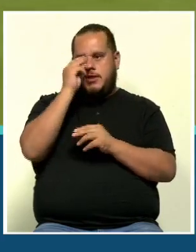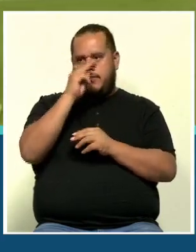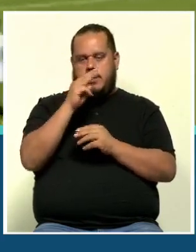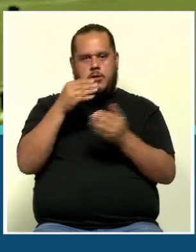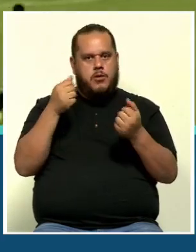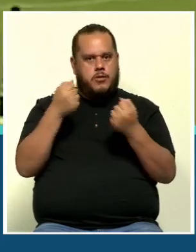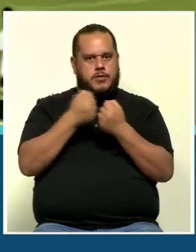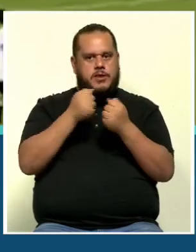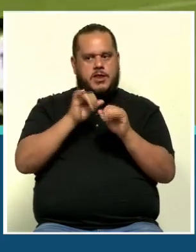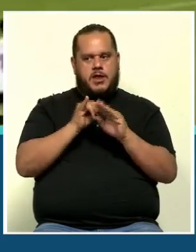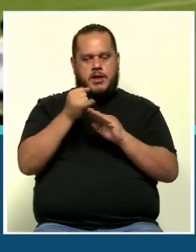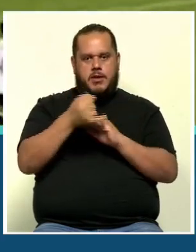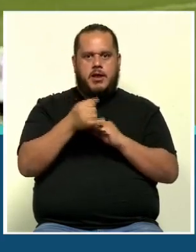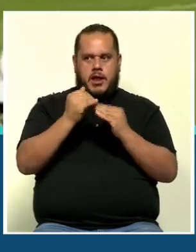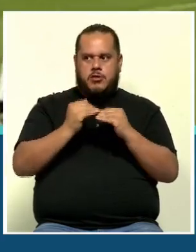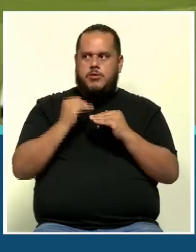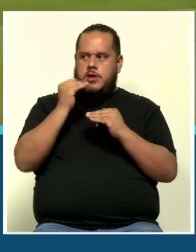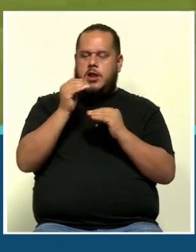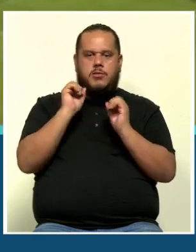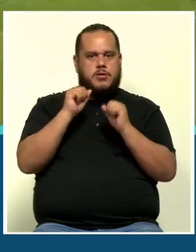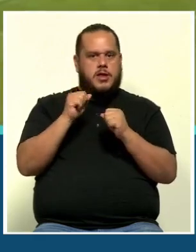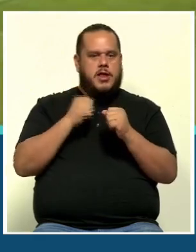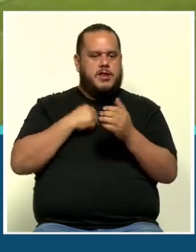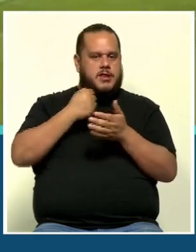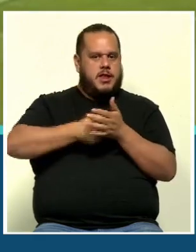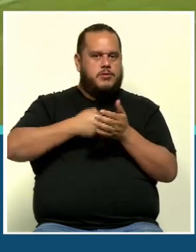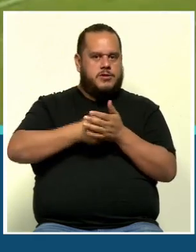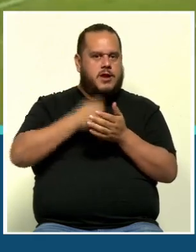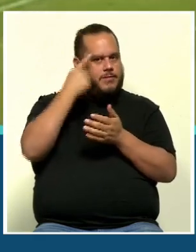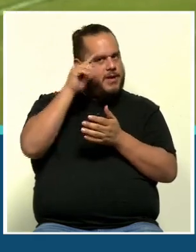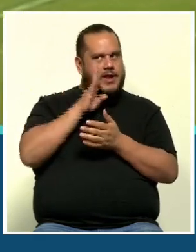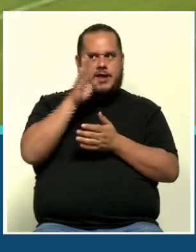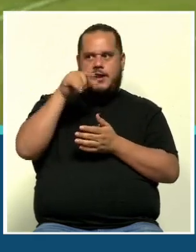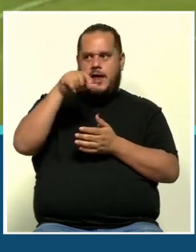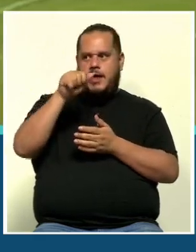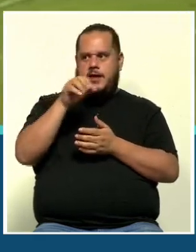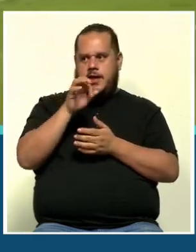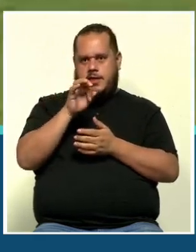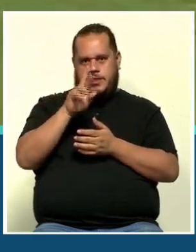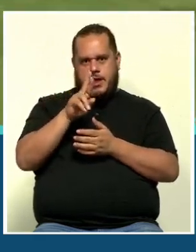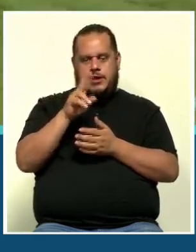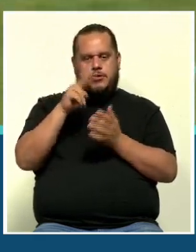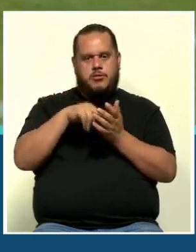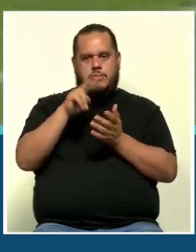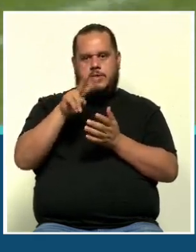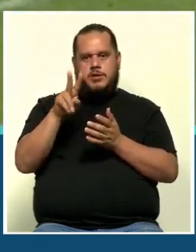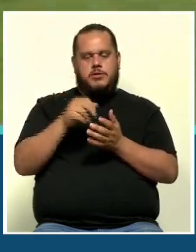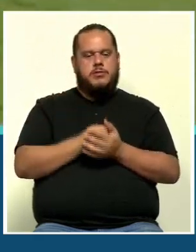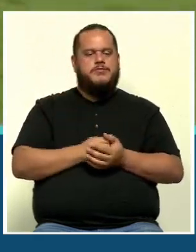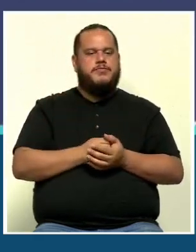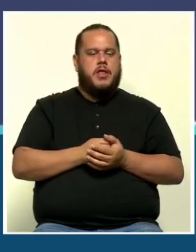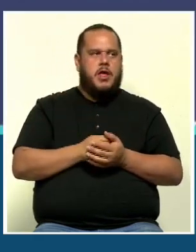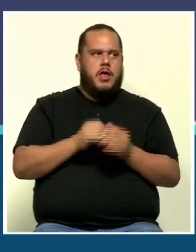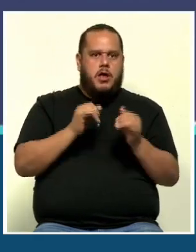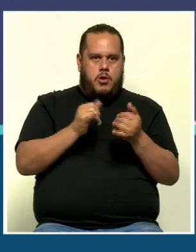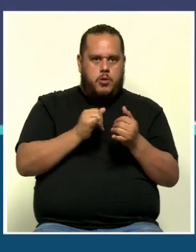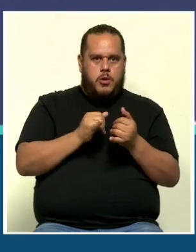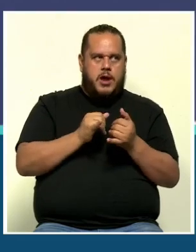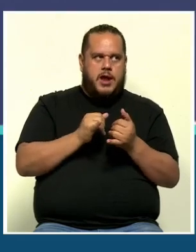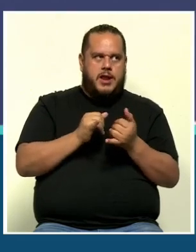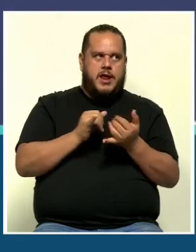Jamaica aumentaría las posibilidades de luchar por un puesto a Qatar 2022. Jugar con gente es lo mejor que nos puede